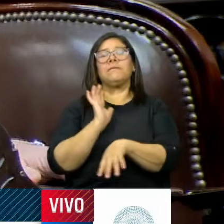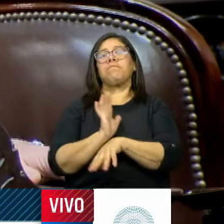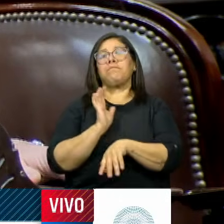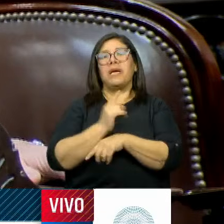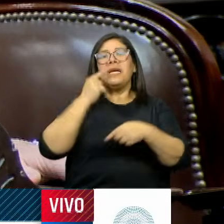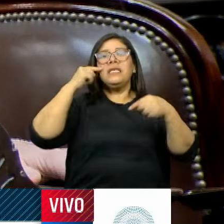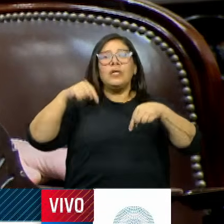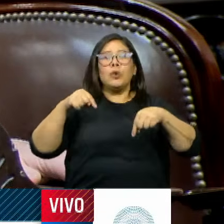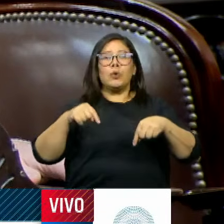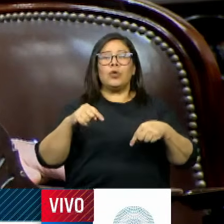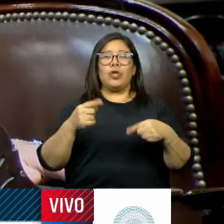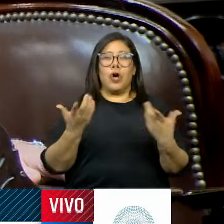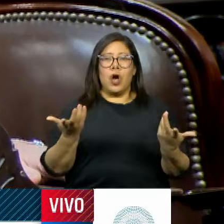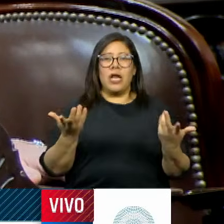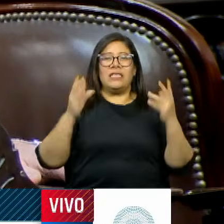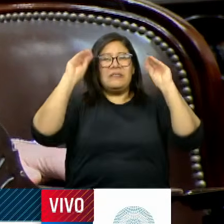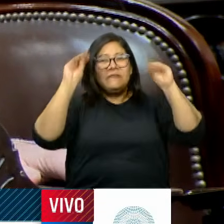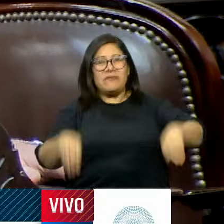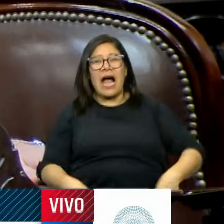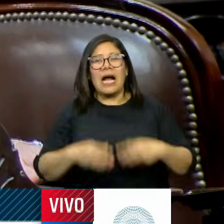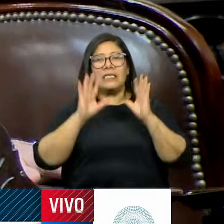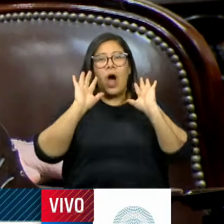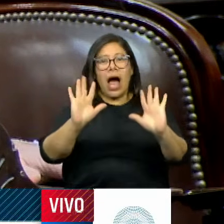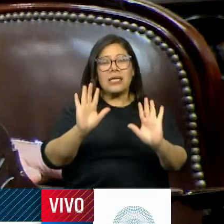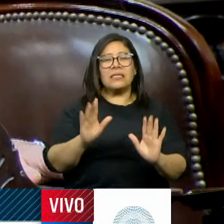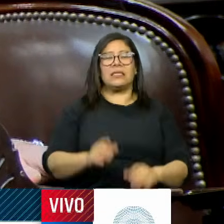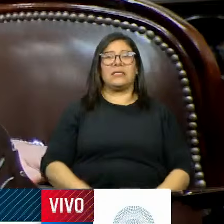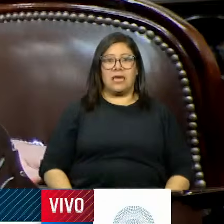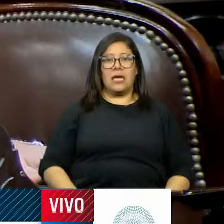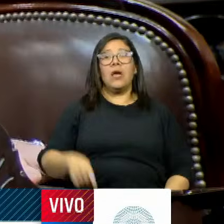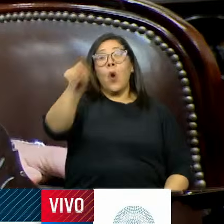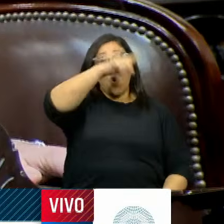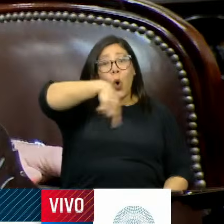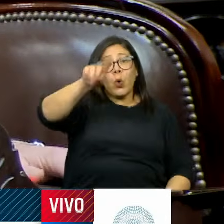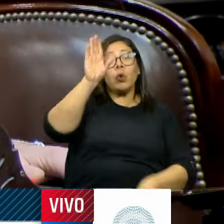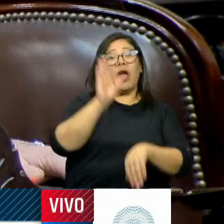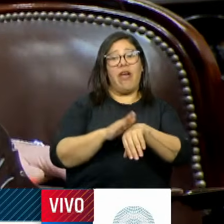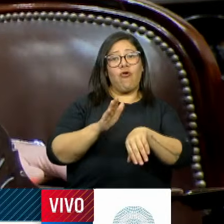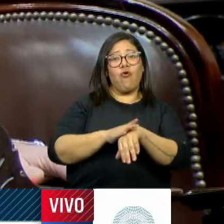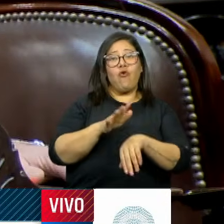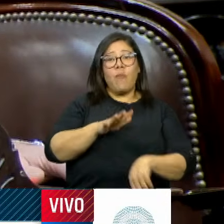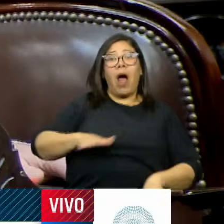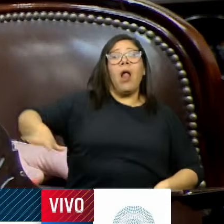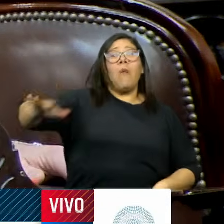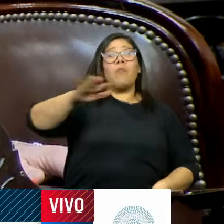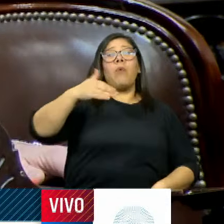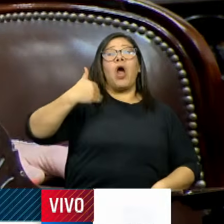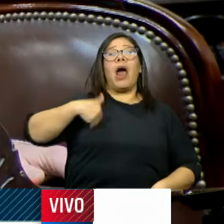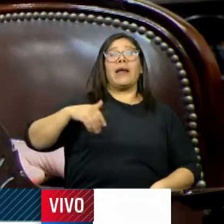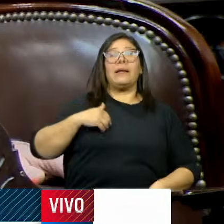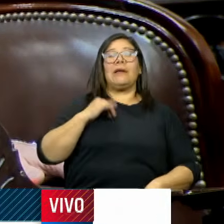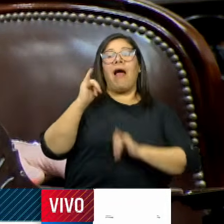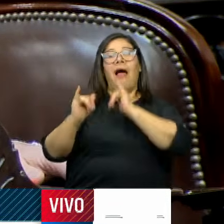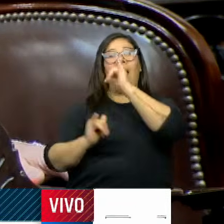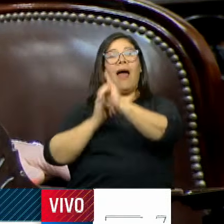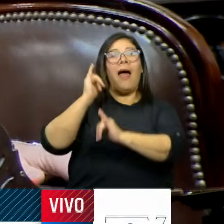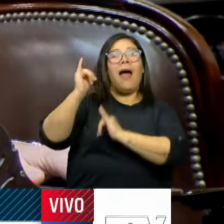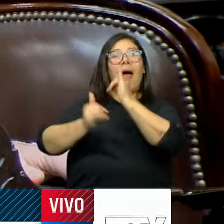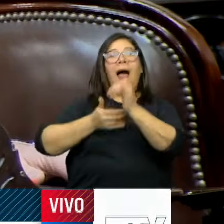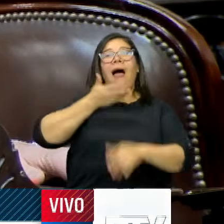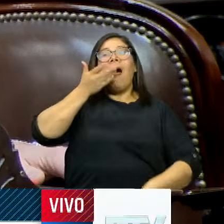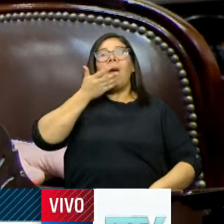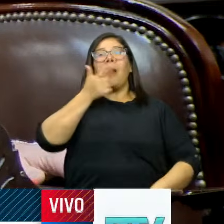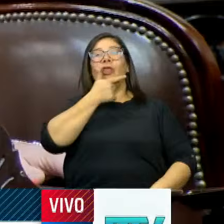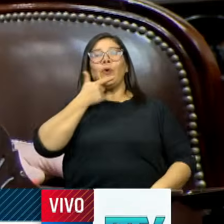pueden hacerle pensar por un instante a la sociedad que les garpa sostener a Adorni. No hay problema. La